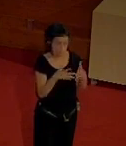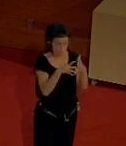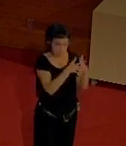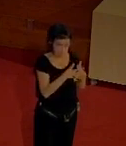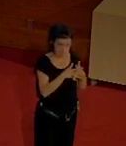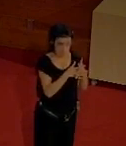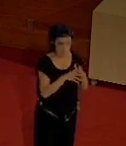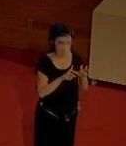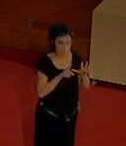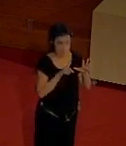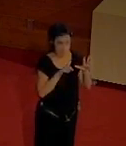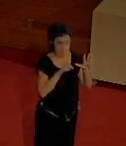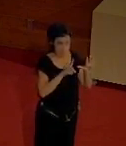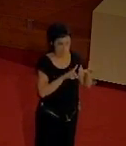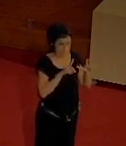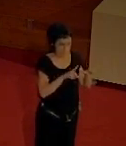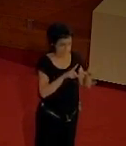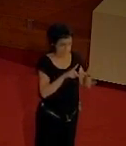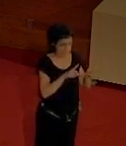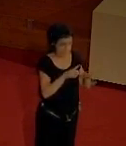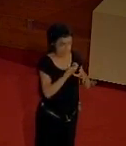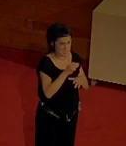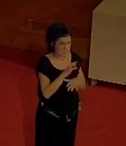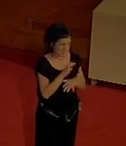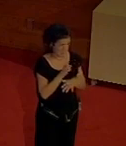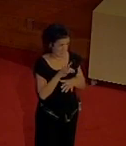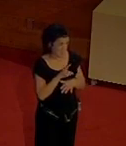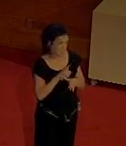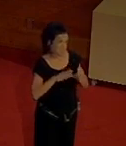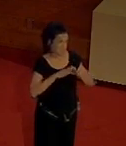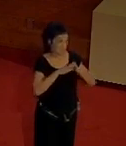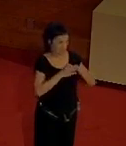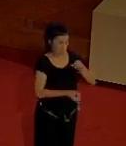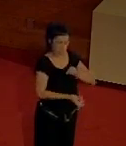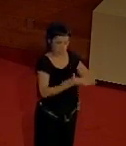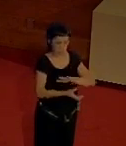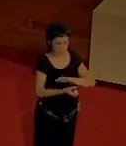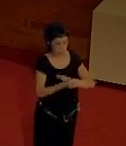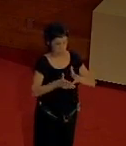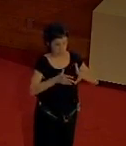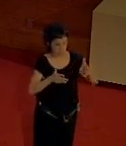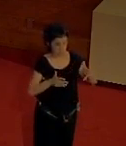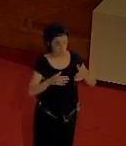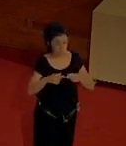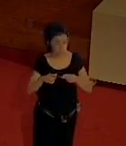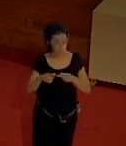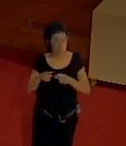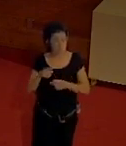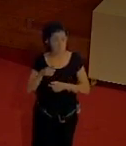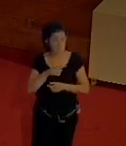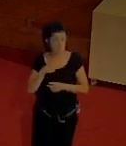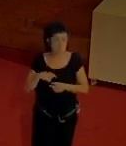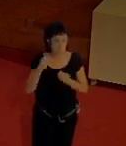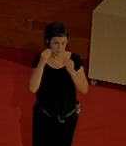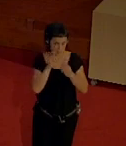capacidad para producir buques de guerra de cierta entidad China tiene hasta donde sabemos ahora mismo tiene